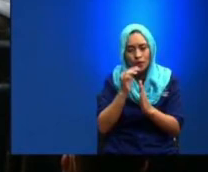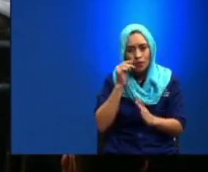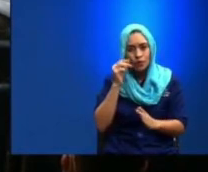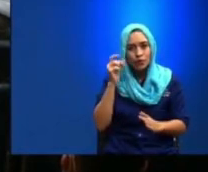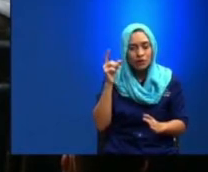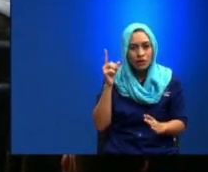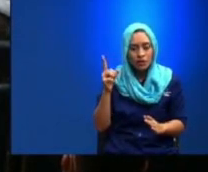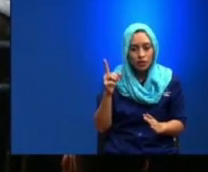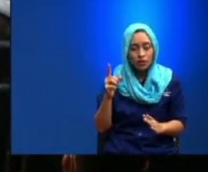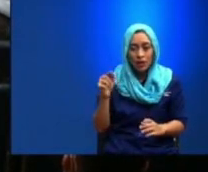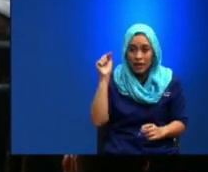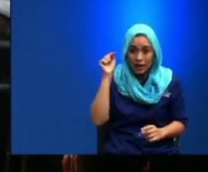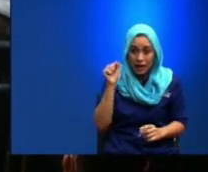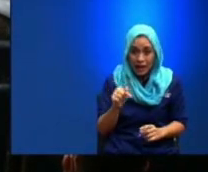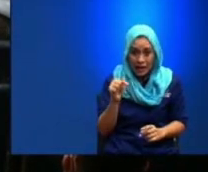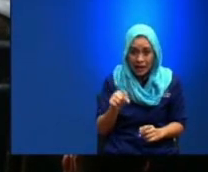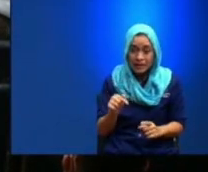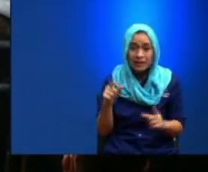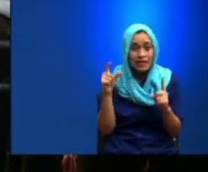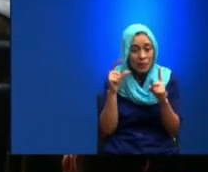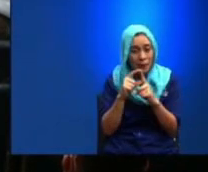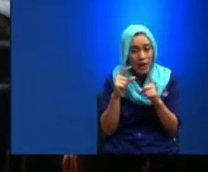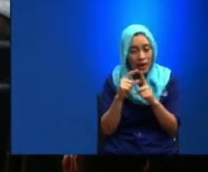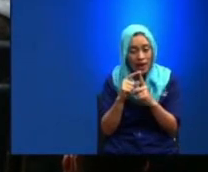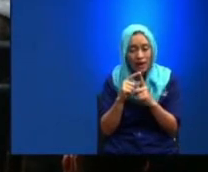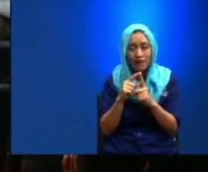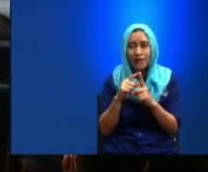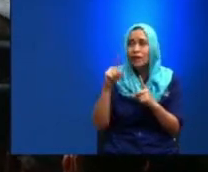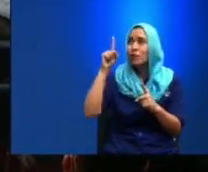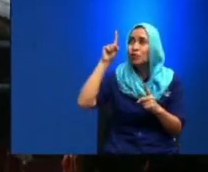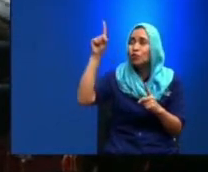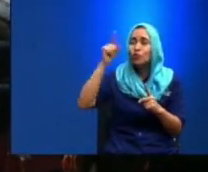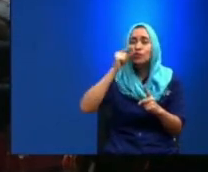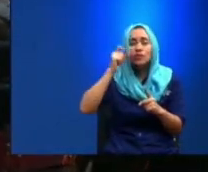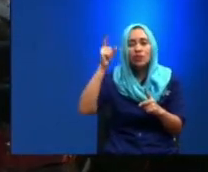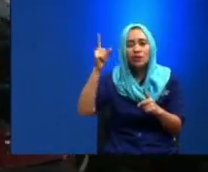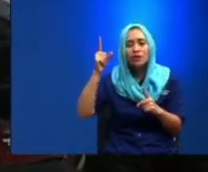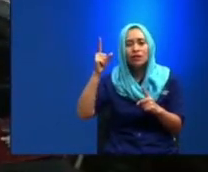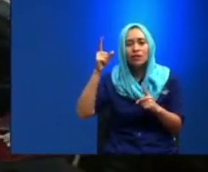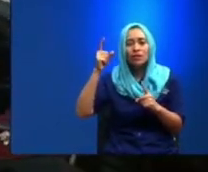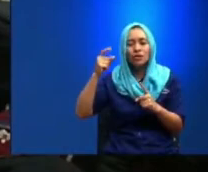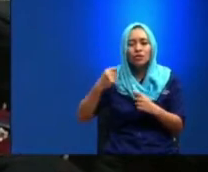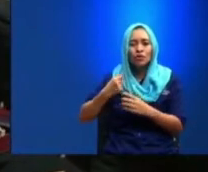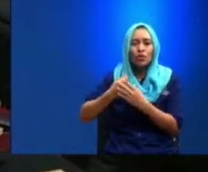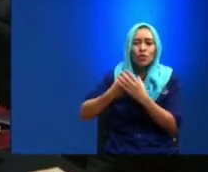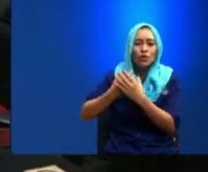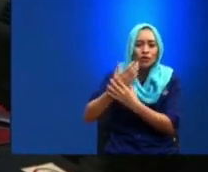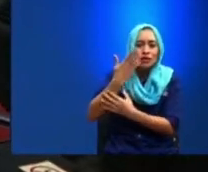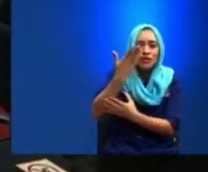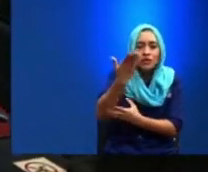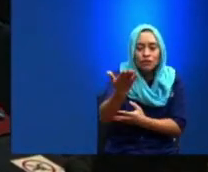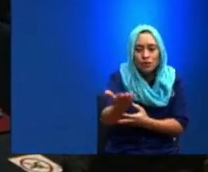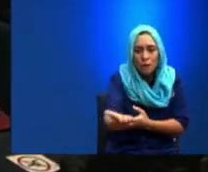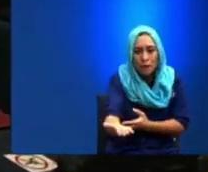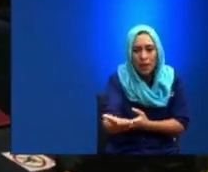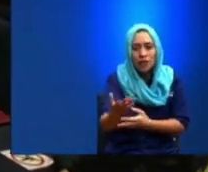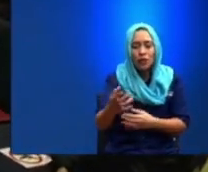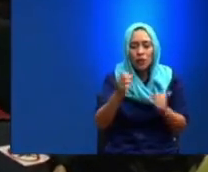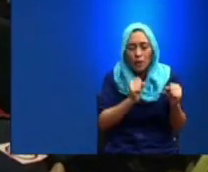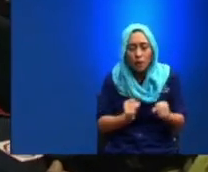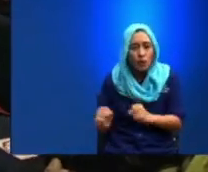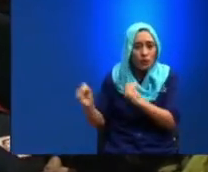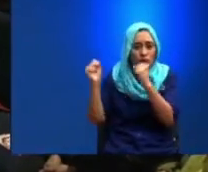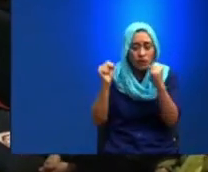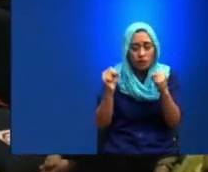esta palabra tú extiendas tu mano poderosa en y saques al cautivo de la cárcel